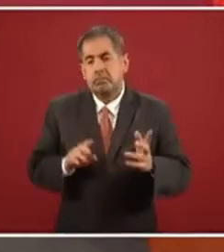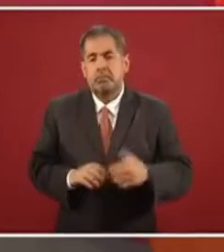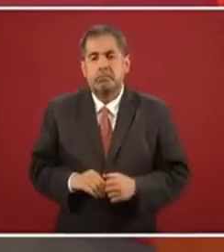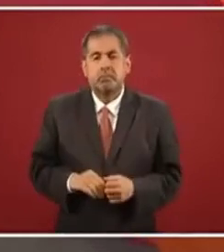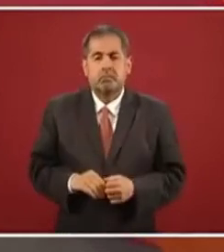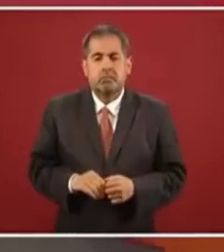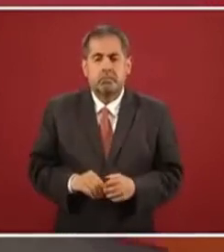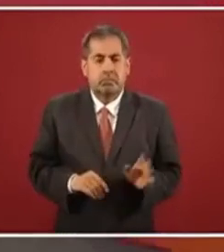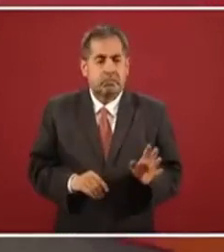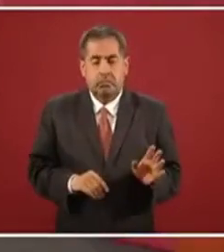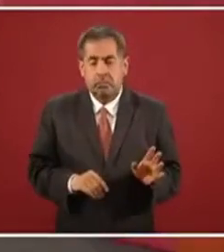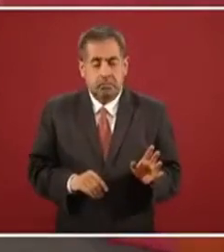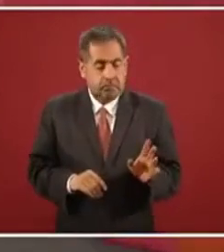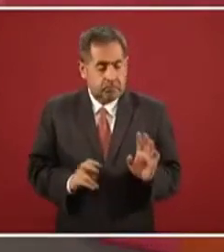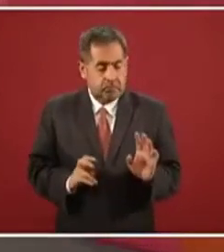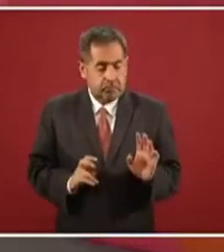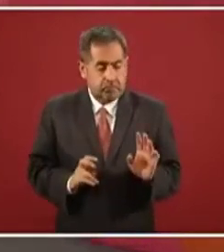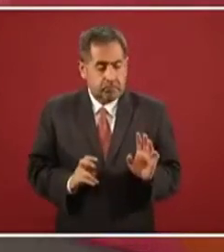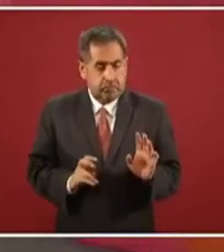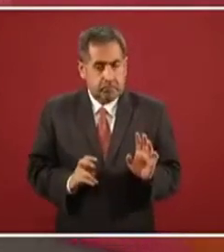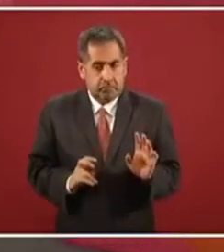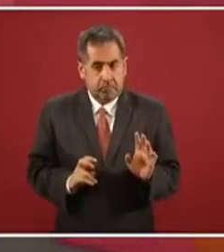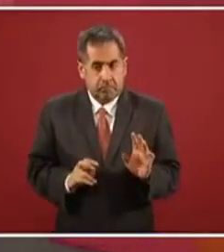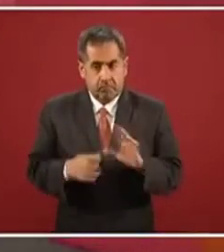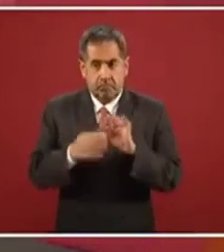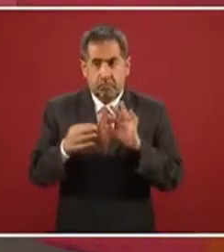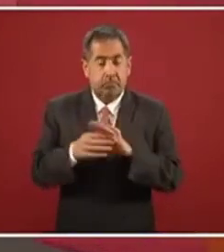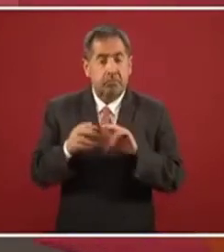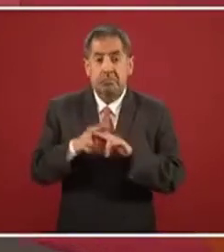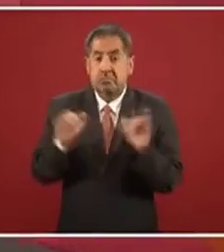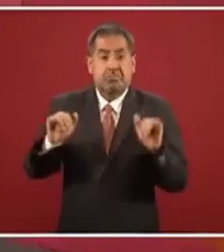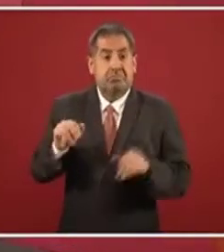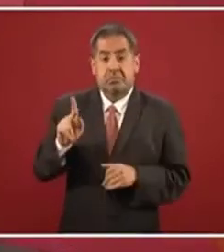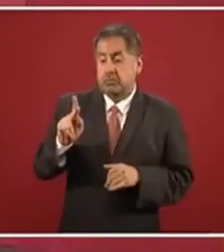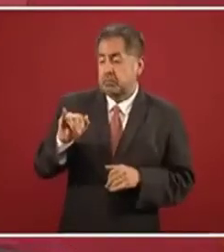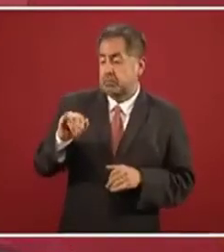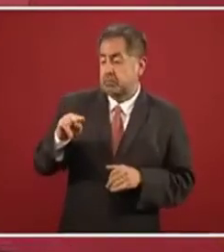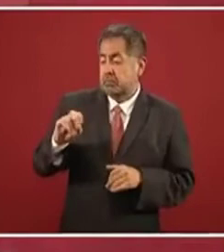no lo hizo ni Pinochet.